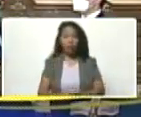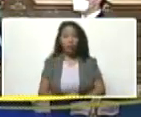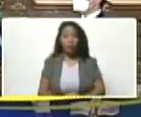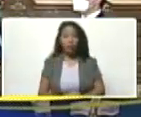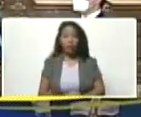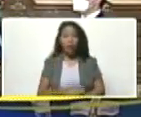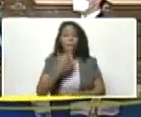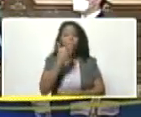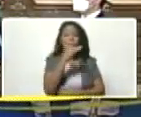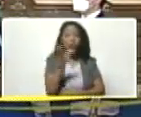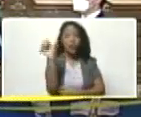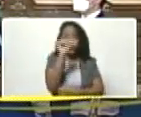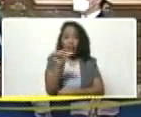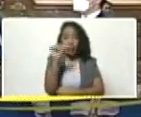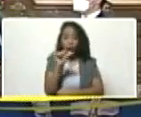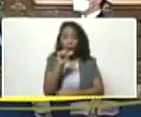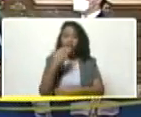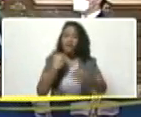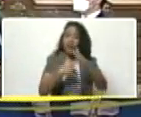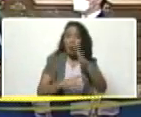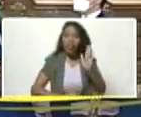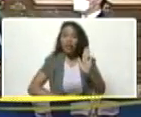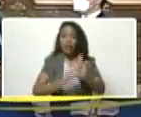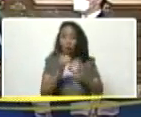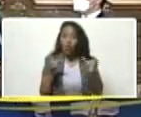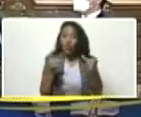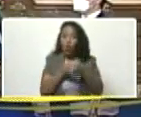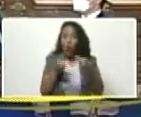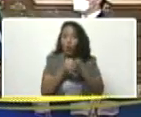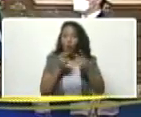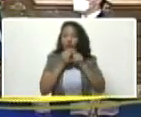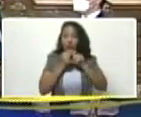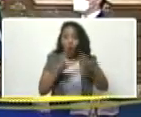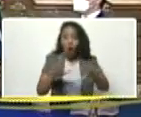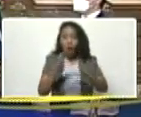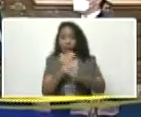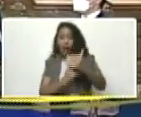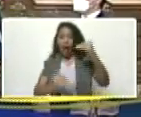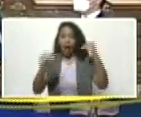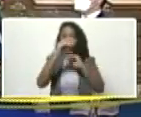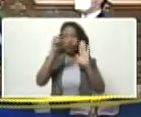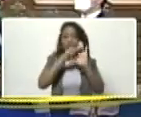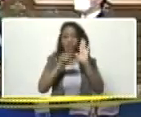En las próximas semanas vamos a desarrollar la comisión mixta de alto nivel en Managua.